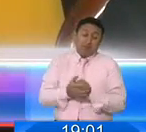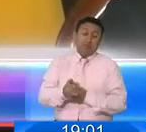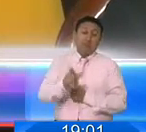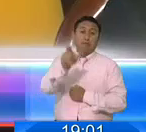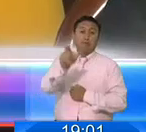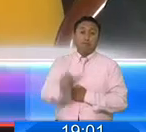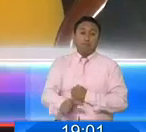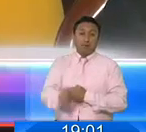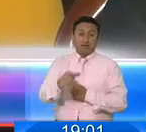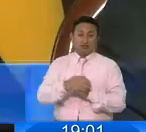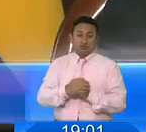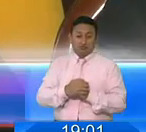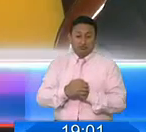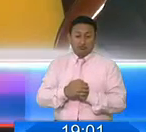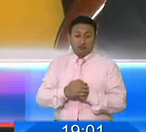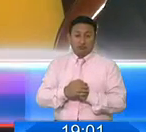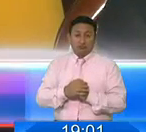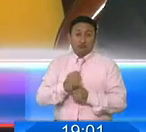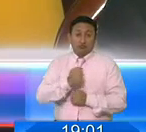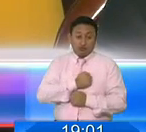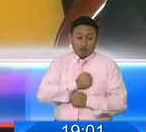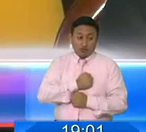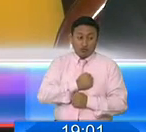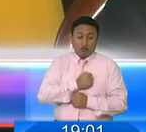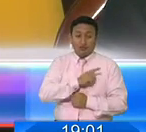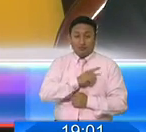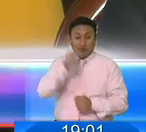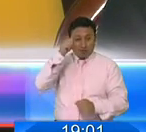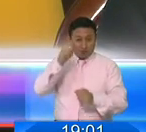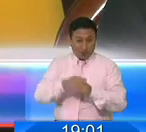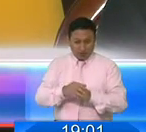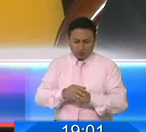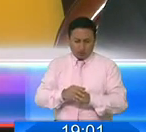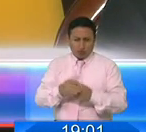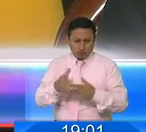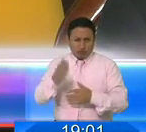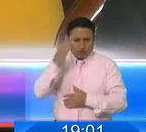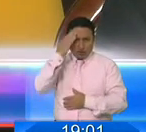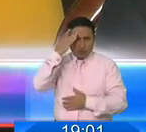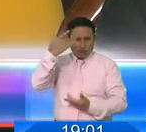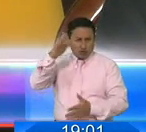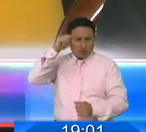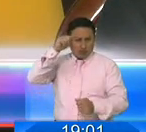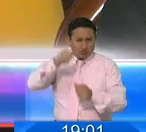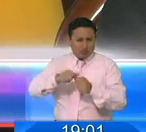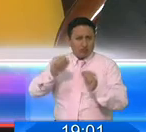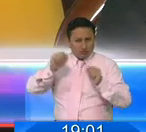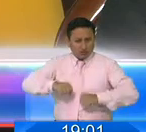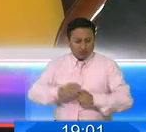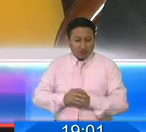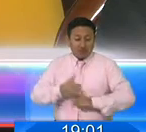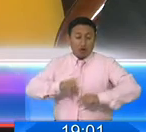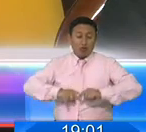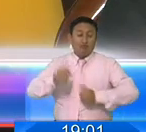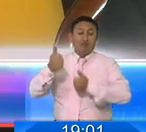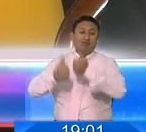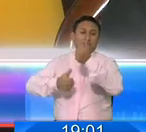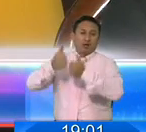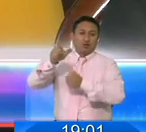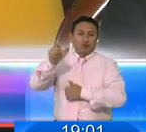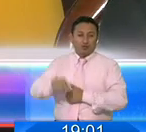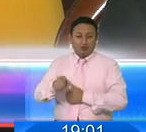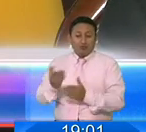para nada ausentes de memoria para saber lo que ha ocurrido algunas candidaturas de